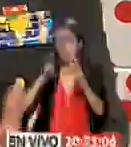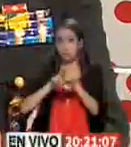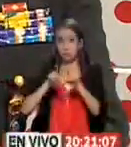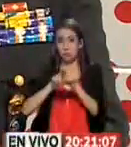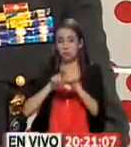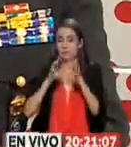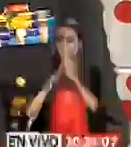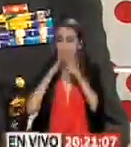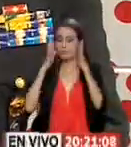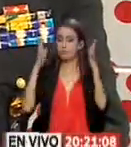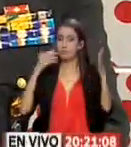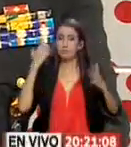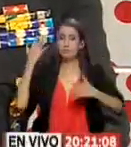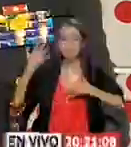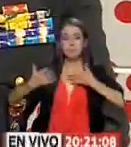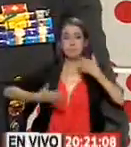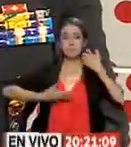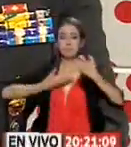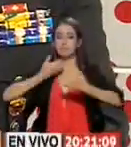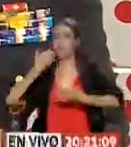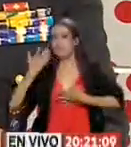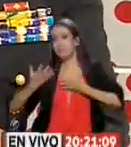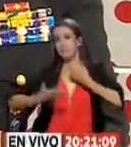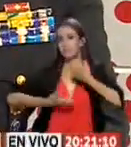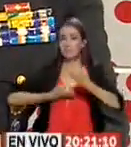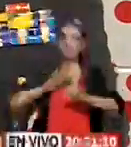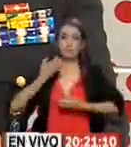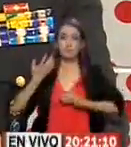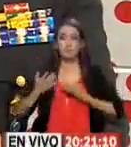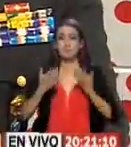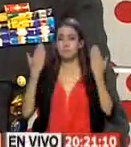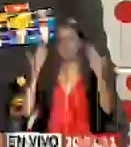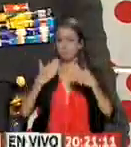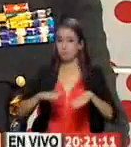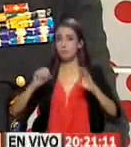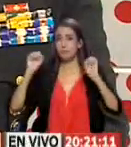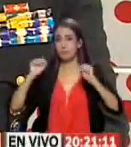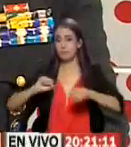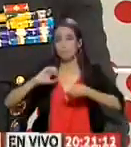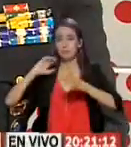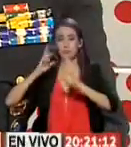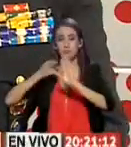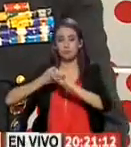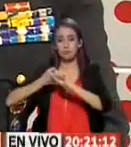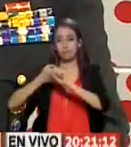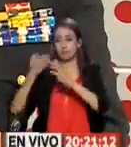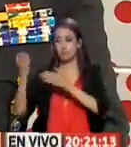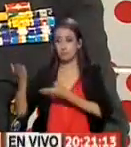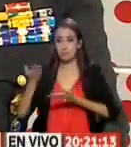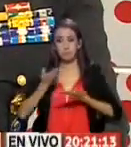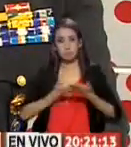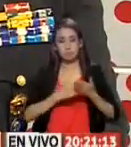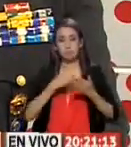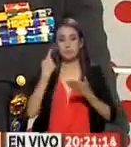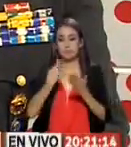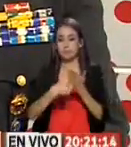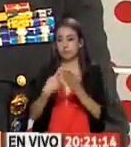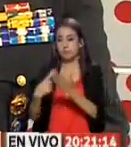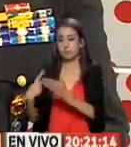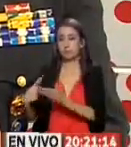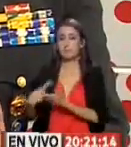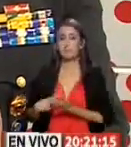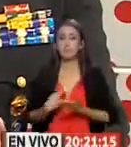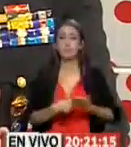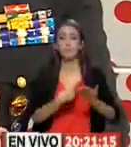emoción, porque nosotros lo que este rato damos como parte de nuestro testimonio, los combatientes de esa